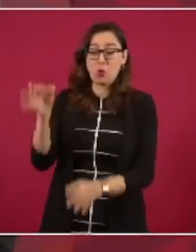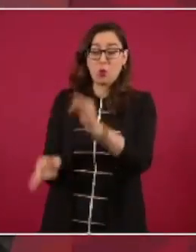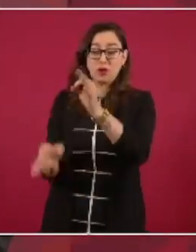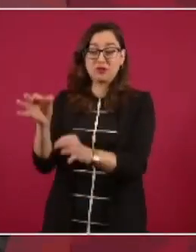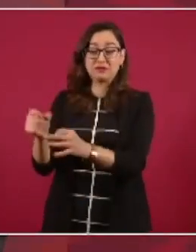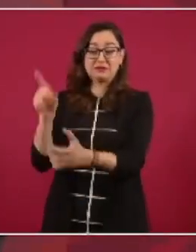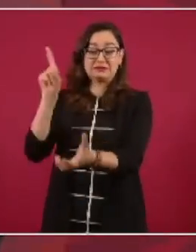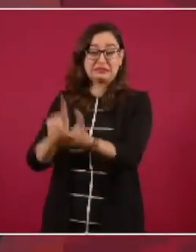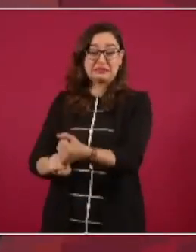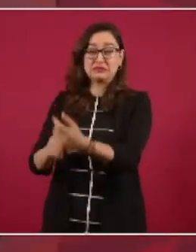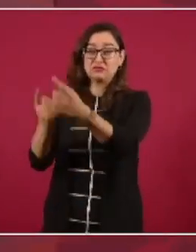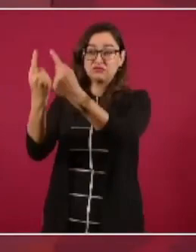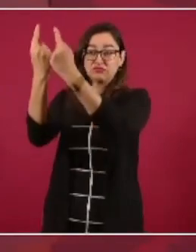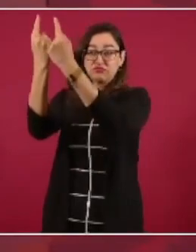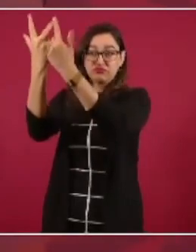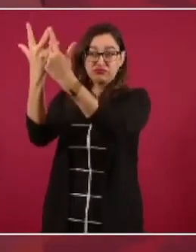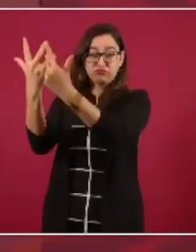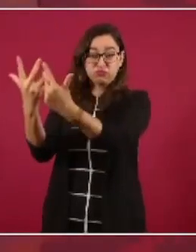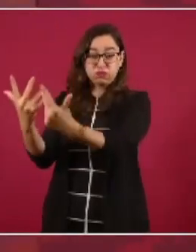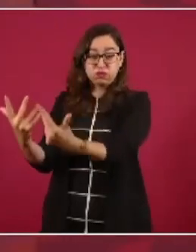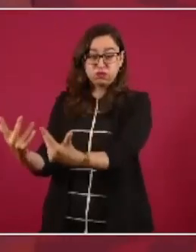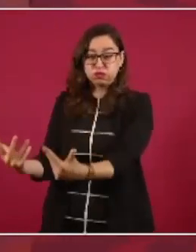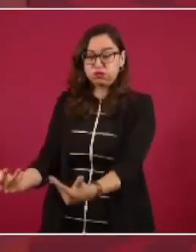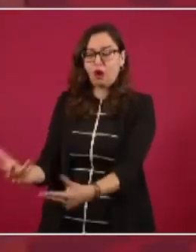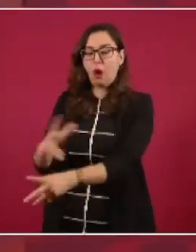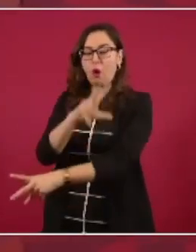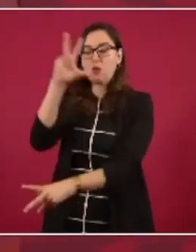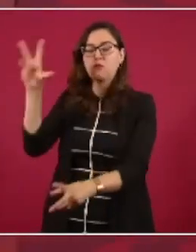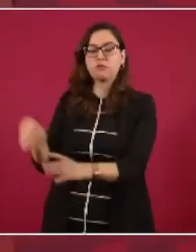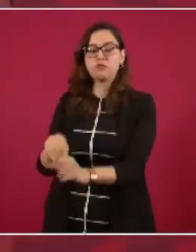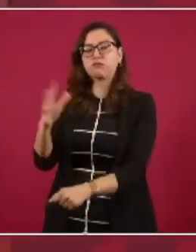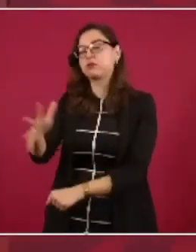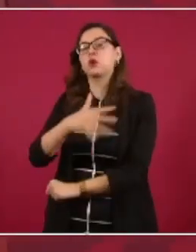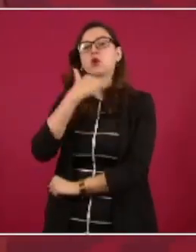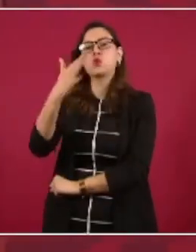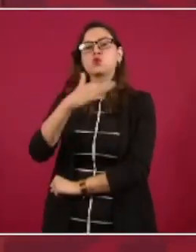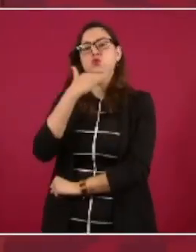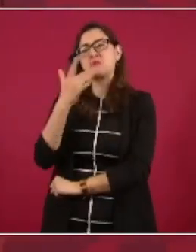forma de pagar favores